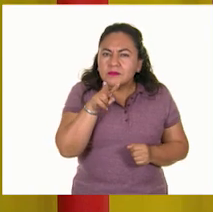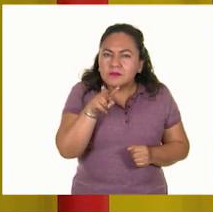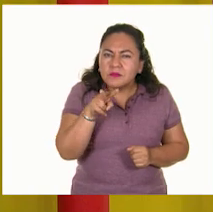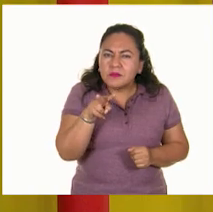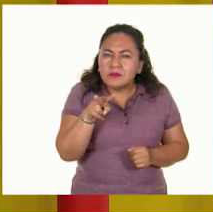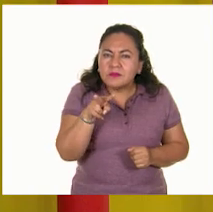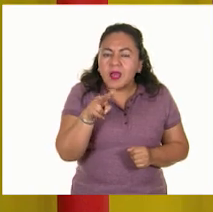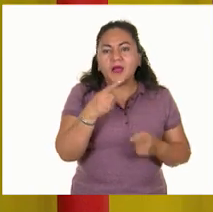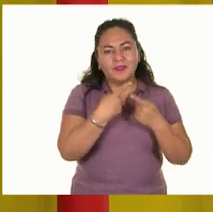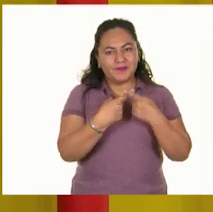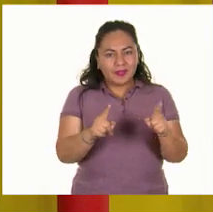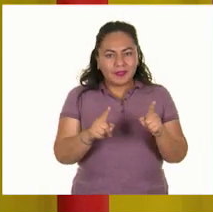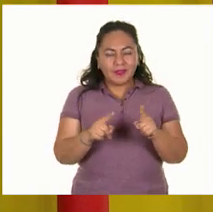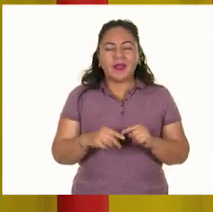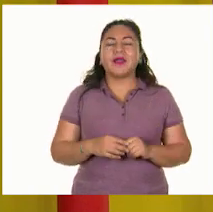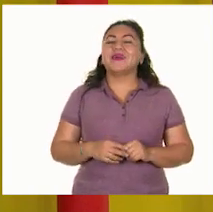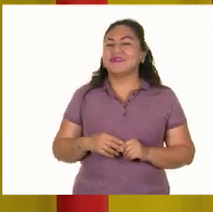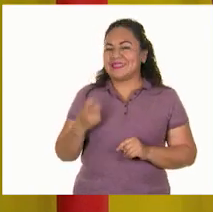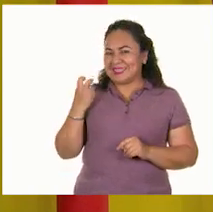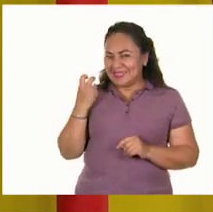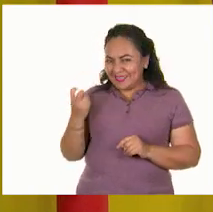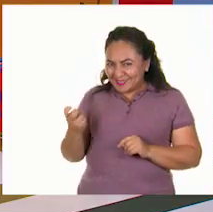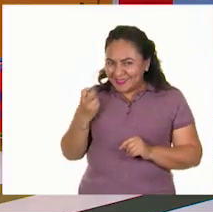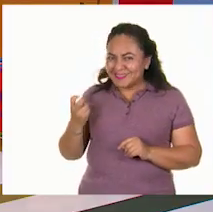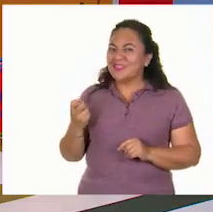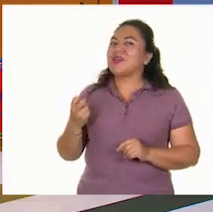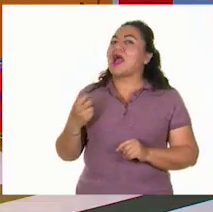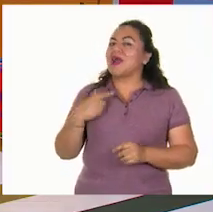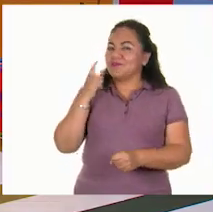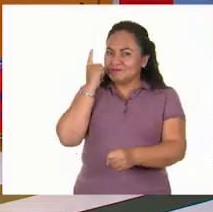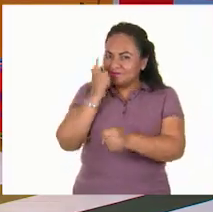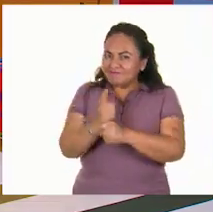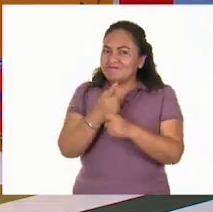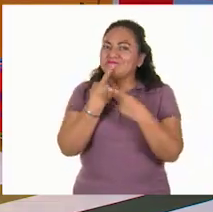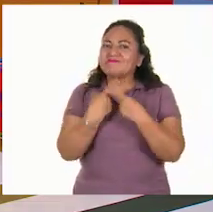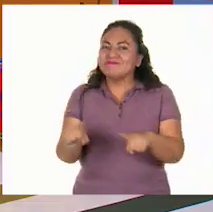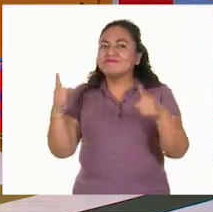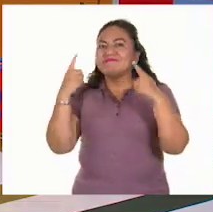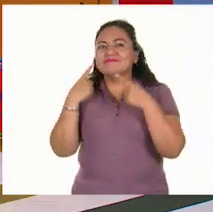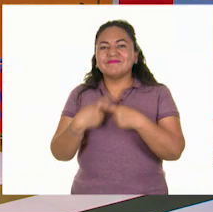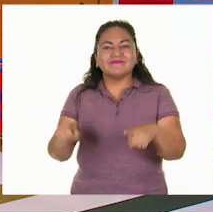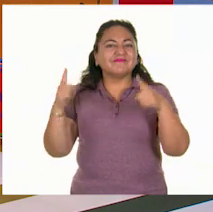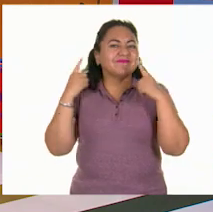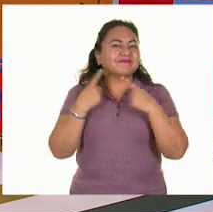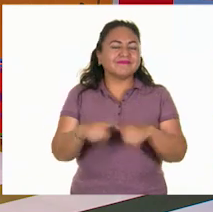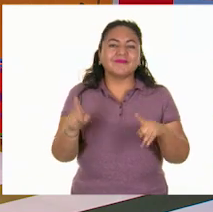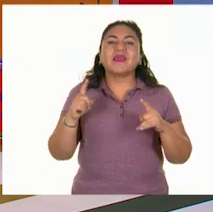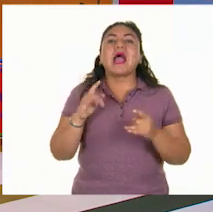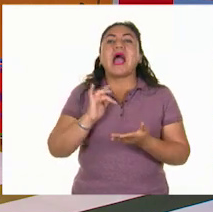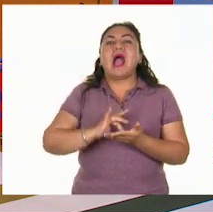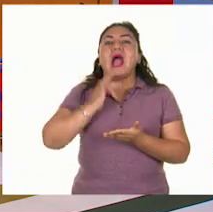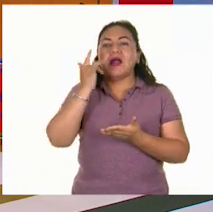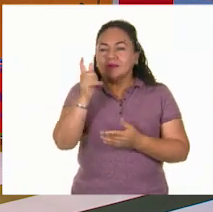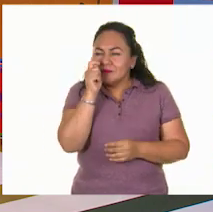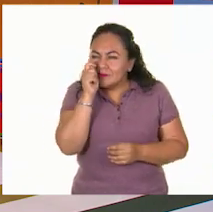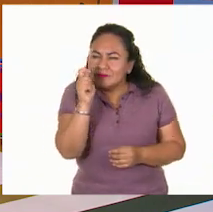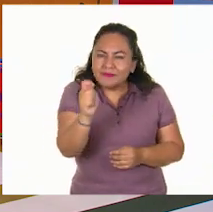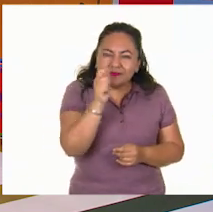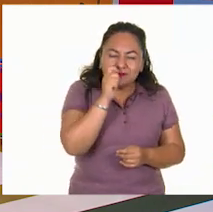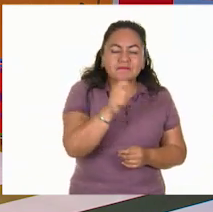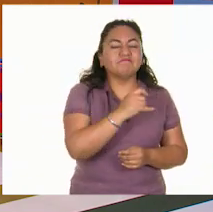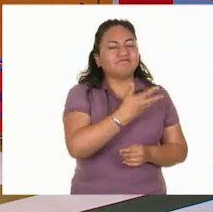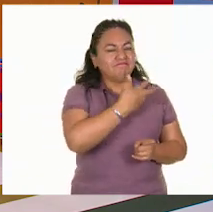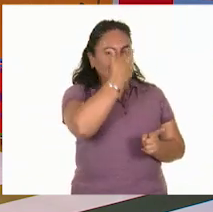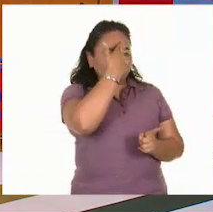observar. Exactamente. Ah. Ahí podemos descubrir un mundo entero a través de la lupa. Tienes toda la